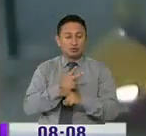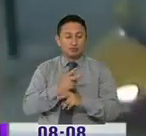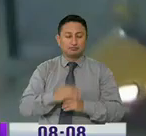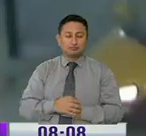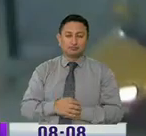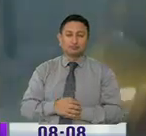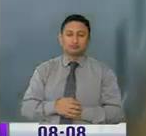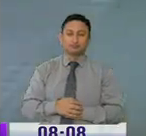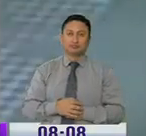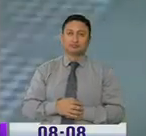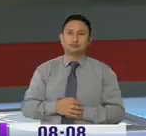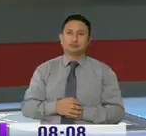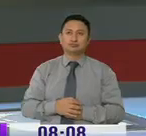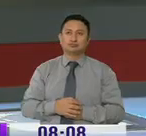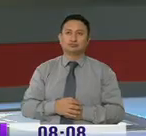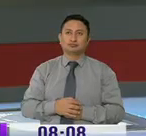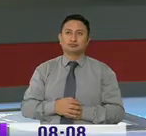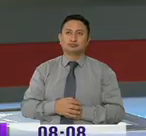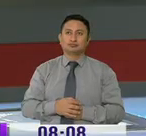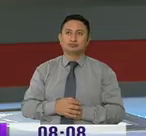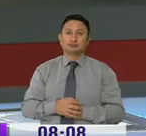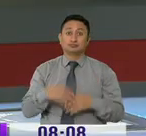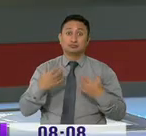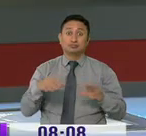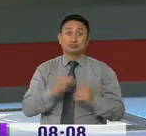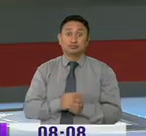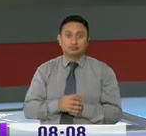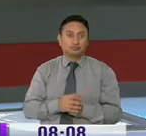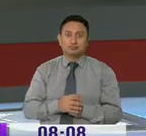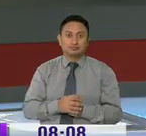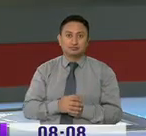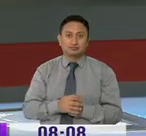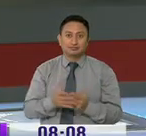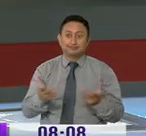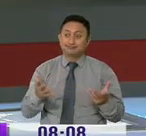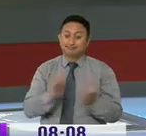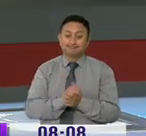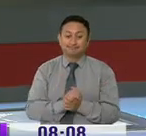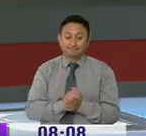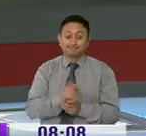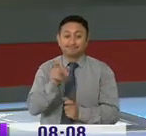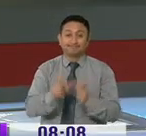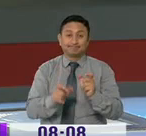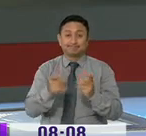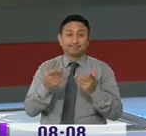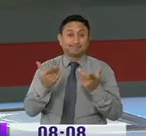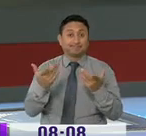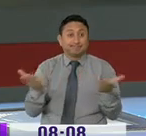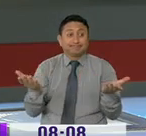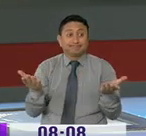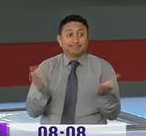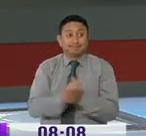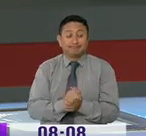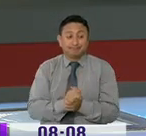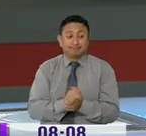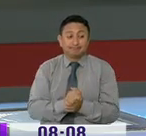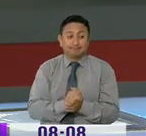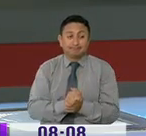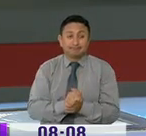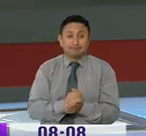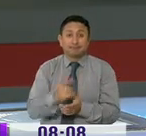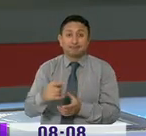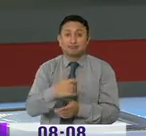Saona. Qué horror, ¿no? Realmente terrible. Estos pillos y vergüenzas que ganan